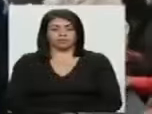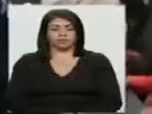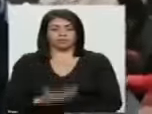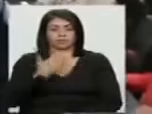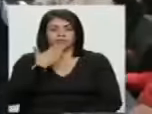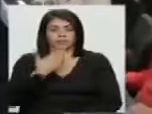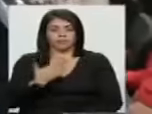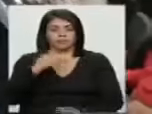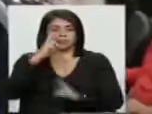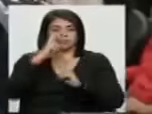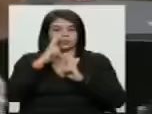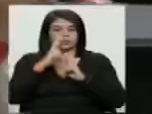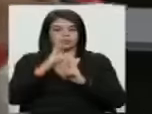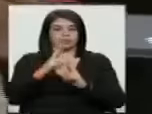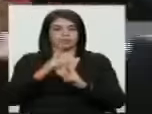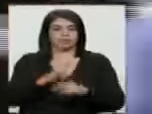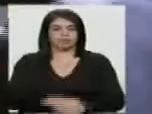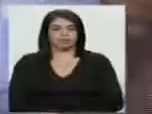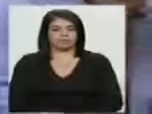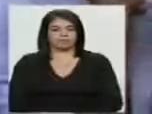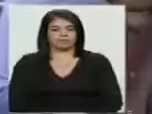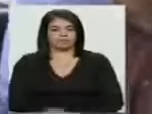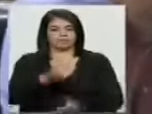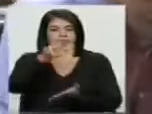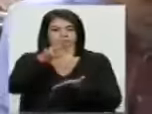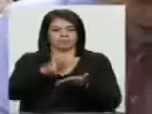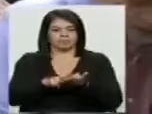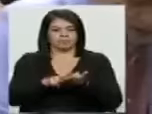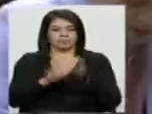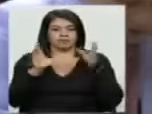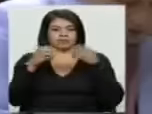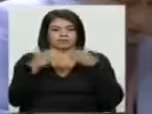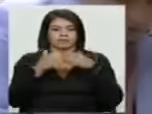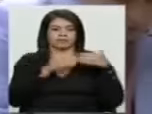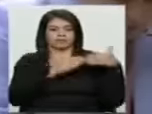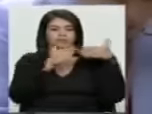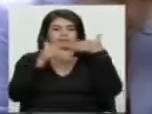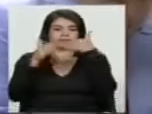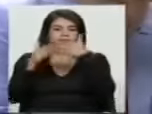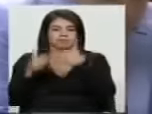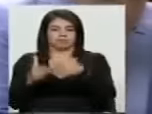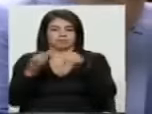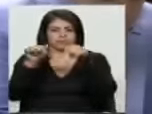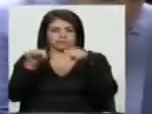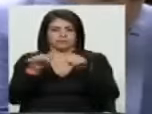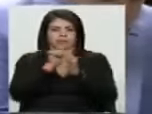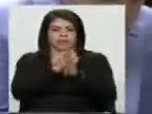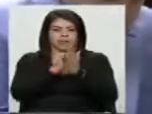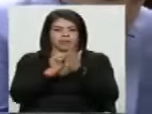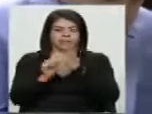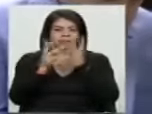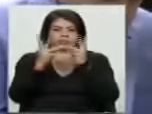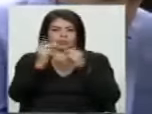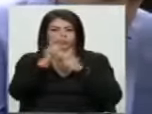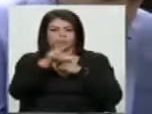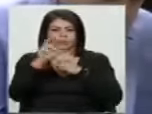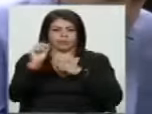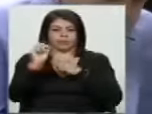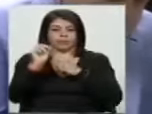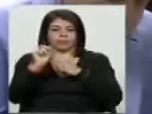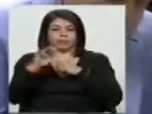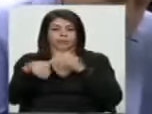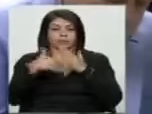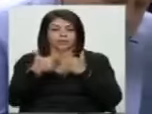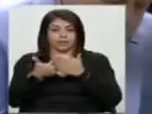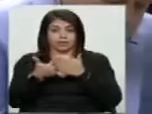Pedimos muy respetuosamente, presidente, a la aprobación de esta Cámara para el diferimiento de este artículo número 30